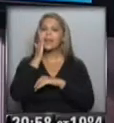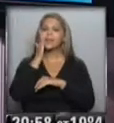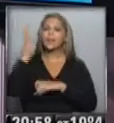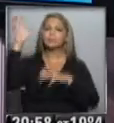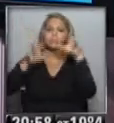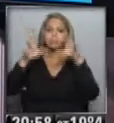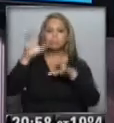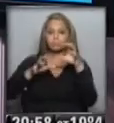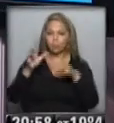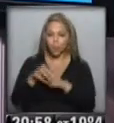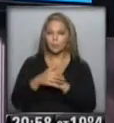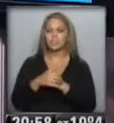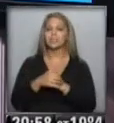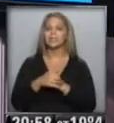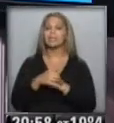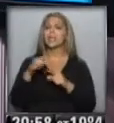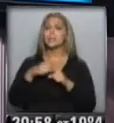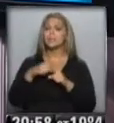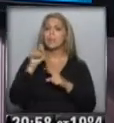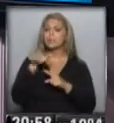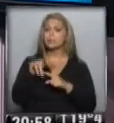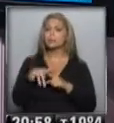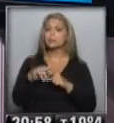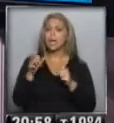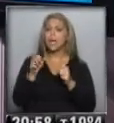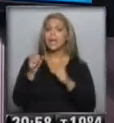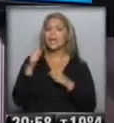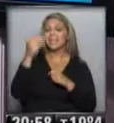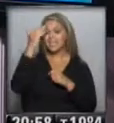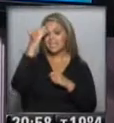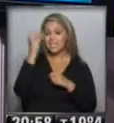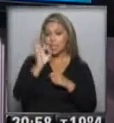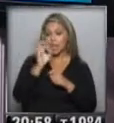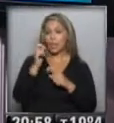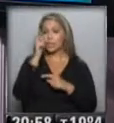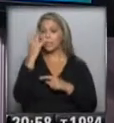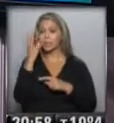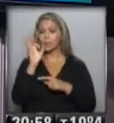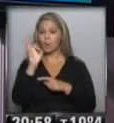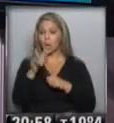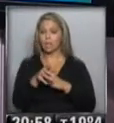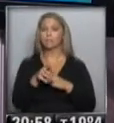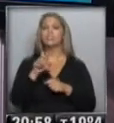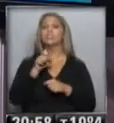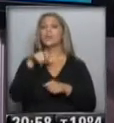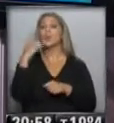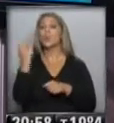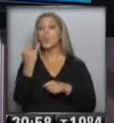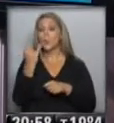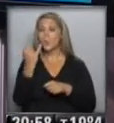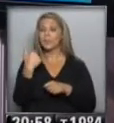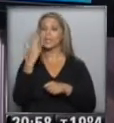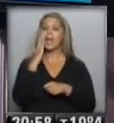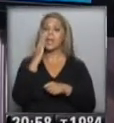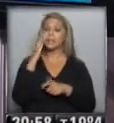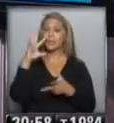tormentas, algunas de variada intensidad, 15 la mínima, 24 grados la temperatura máxima. El jueves mejora el tiempo a partir del mediodía, por la tarde